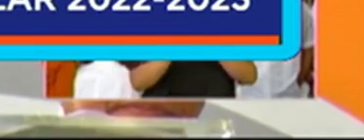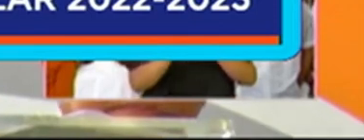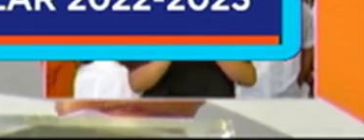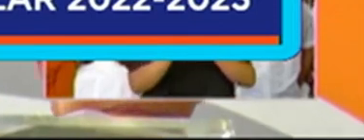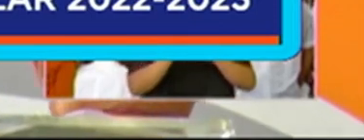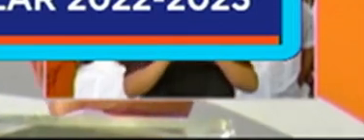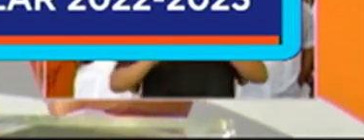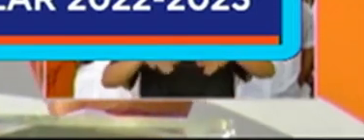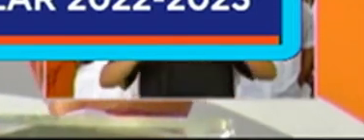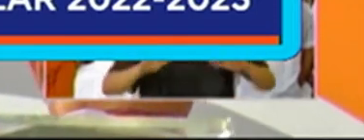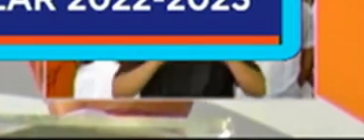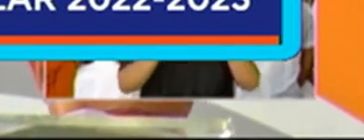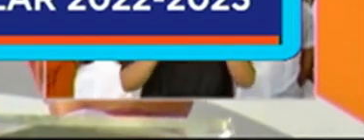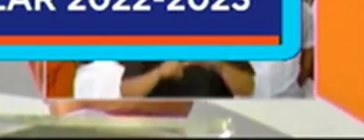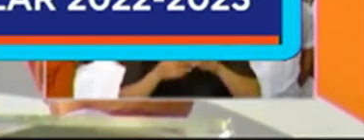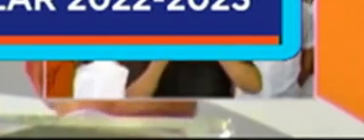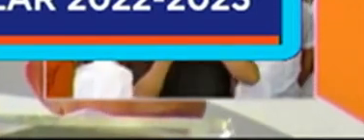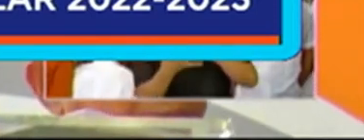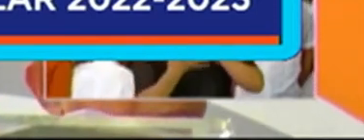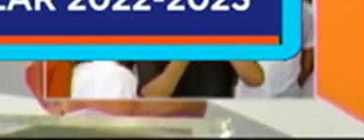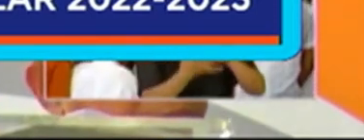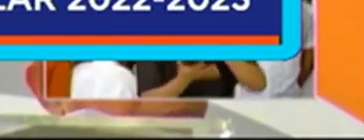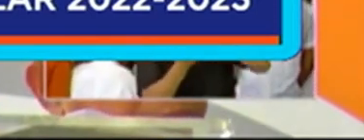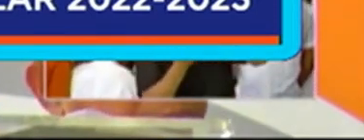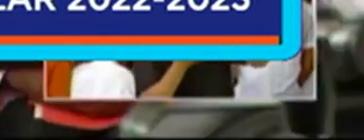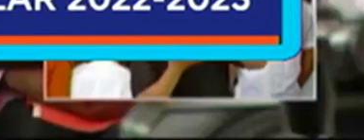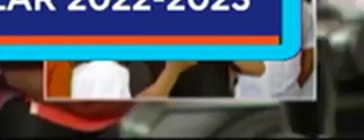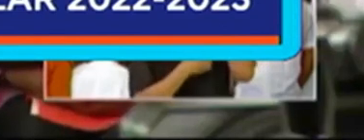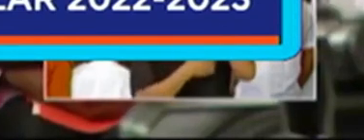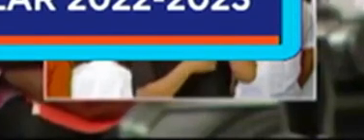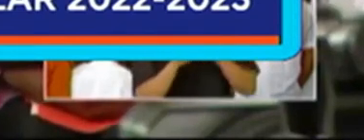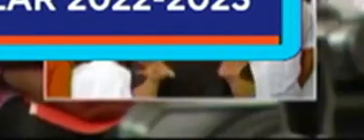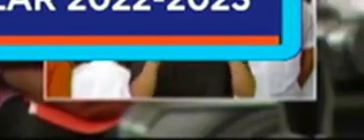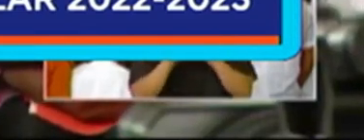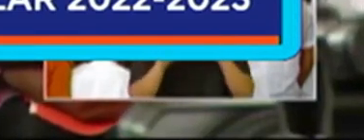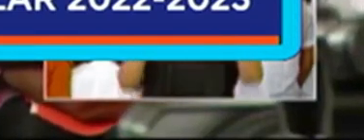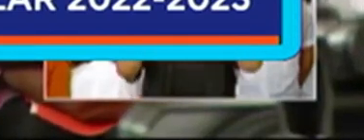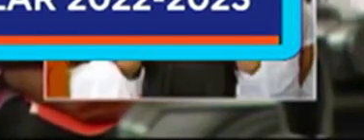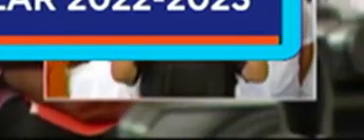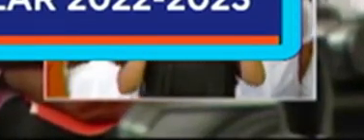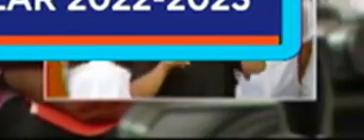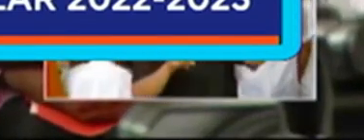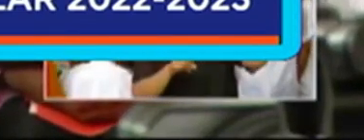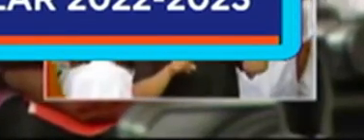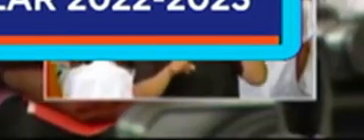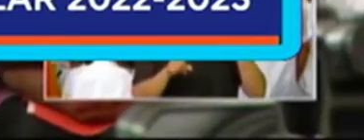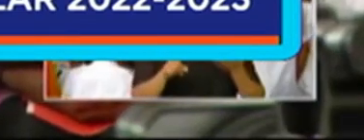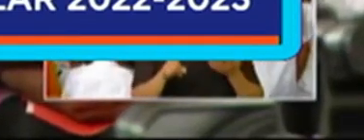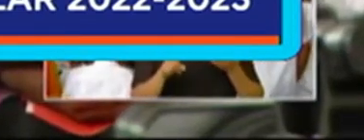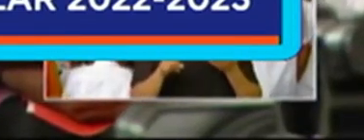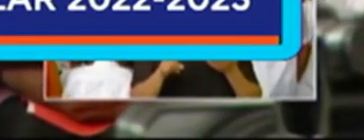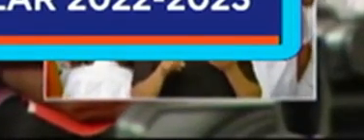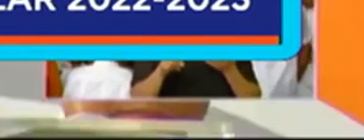los niños siguieran su proceso formativo y su aprendizaje. El presidente Abinader, dicho